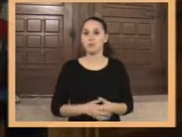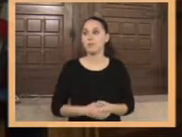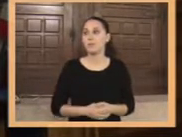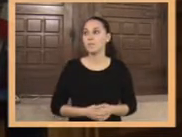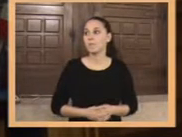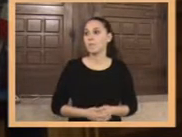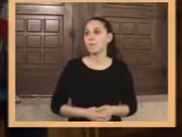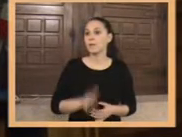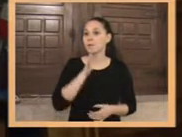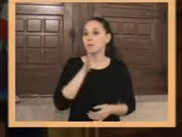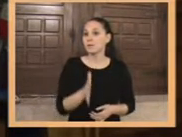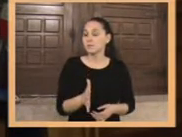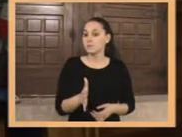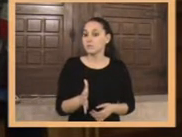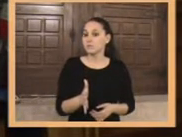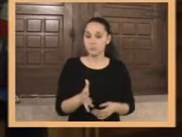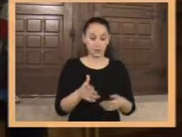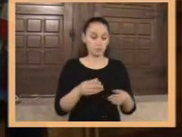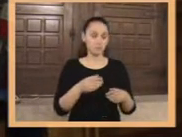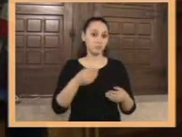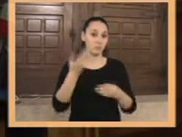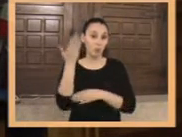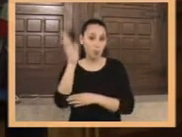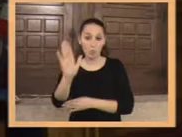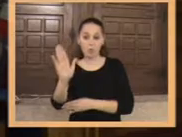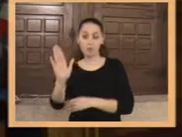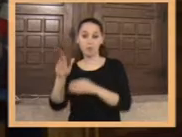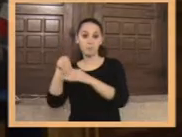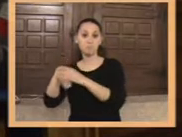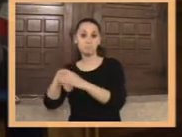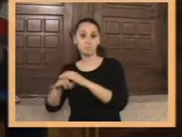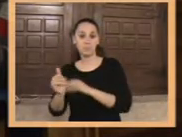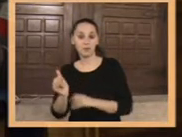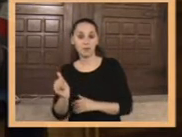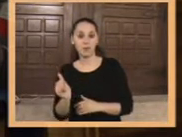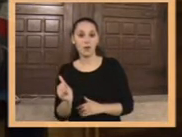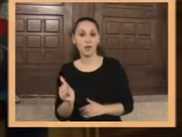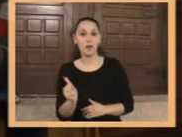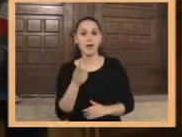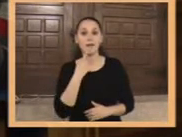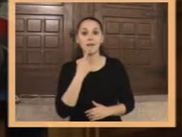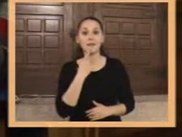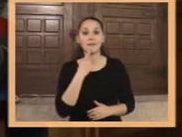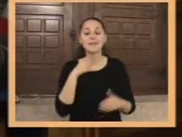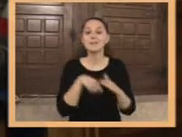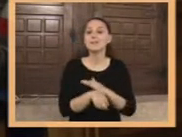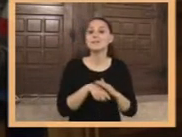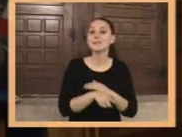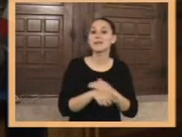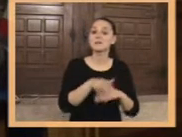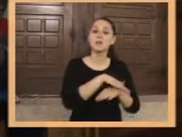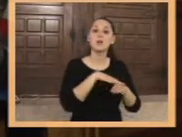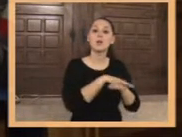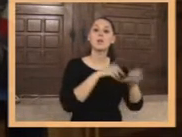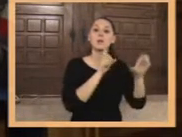primero, porque incluso según viene reflejado en la propia moción, se dice que lo que se está tramitando ahora mismo en la Junta de Extremadura